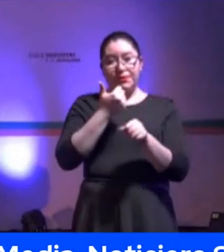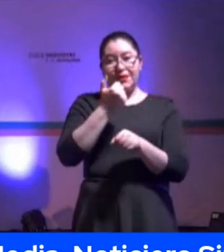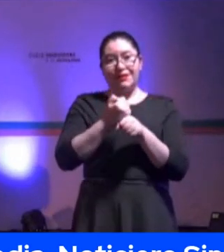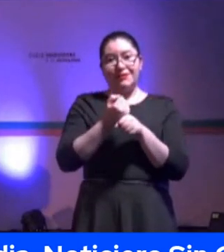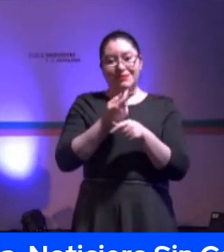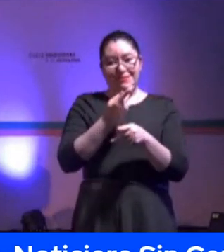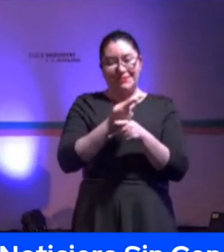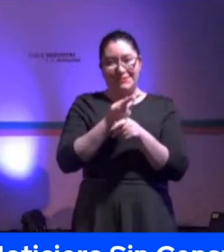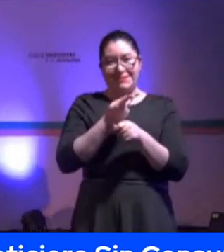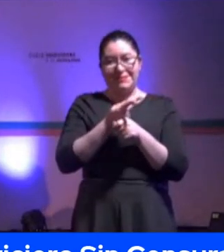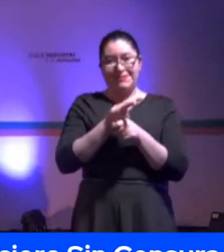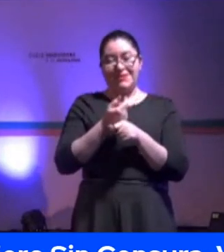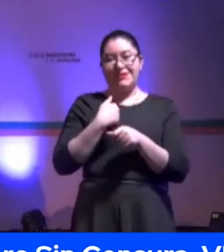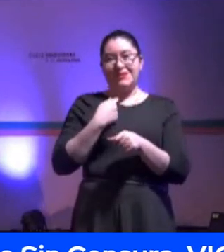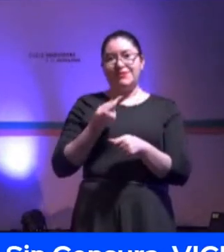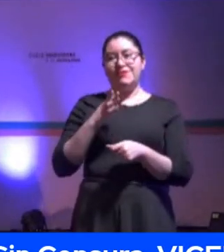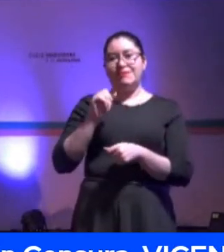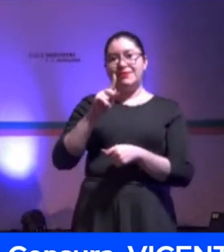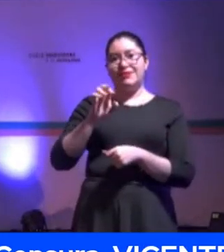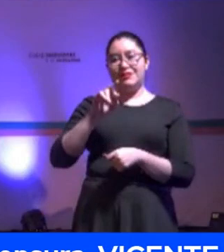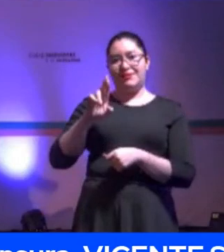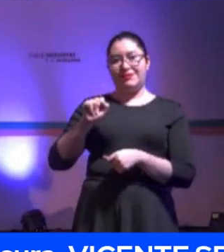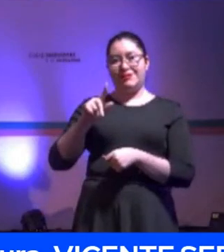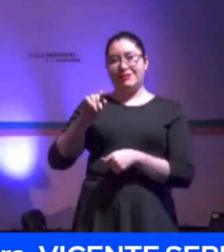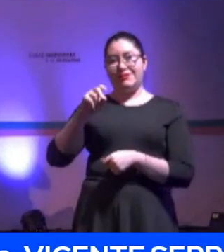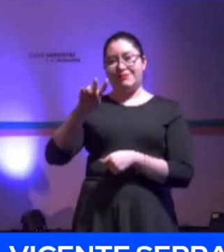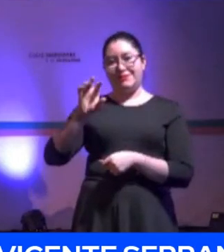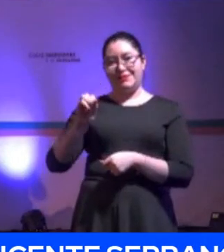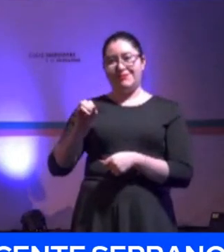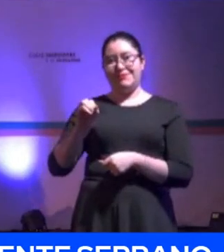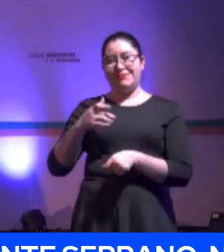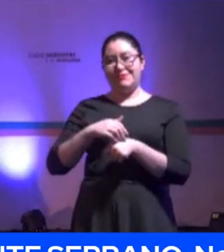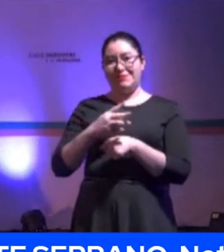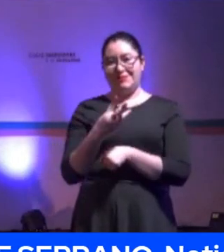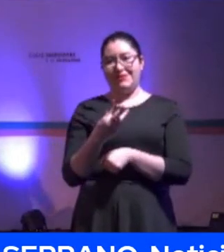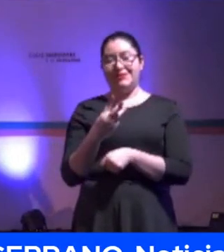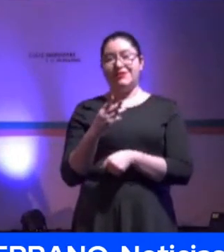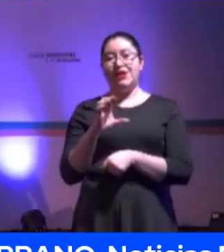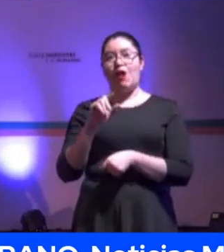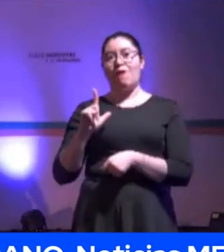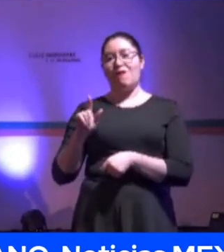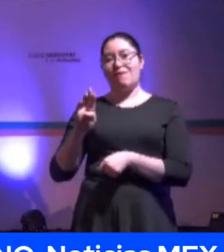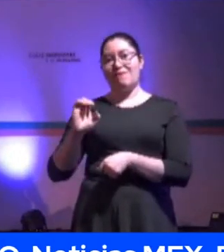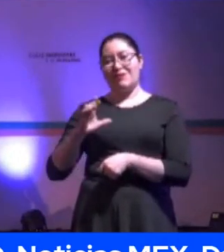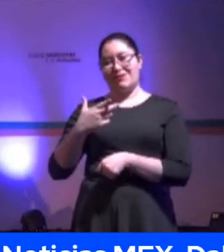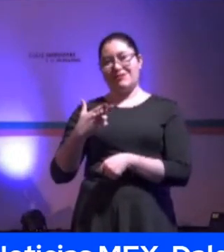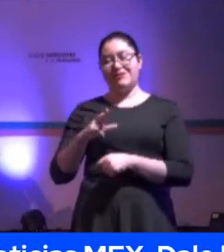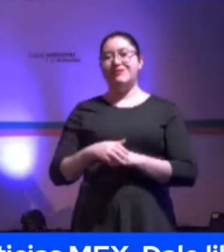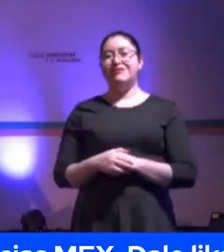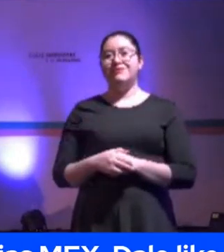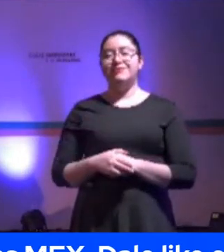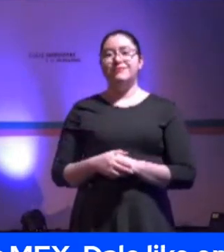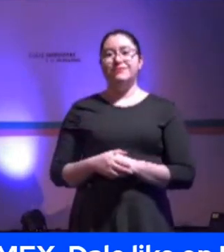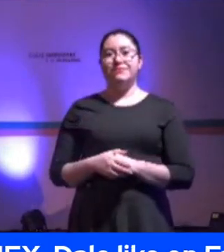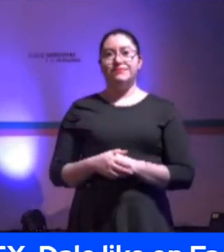de preparatoria, Colegio de Bachilleres Tabasco número 3, para que vean que sí me acuerdo. ¡Cobach! ¡Claro! ¡El Cobatap!